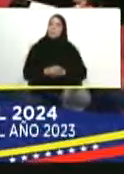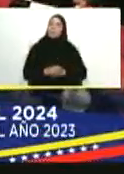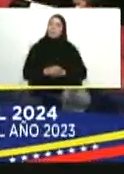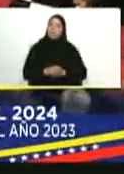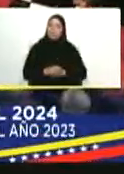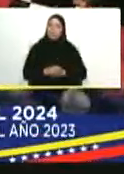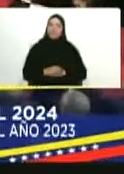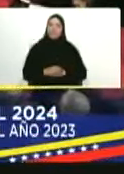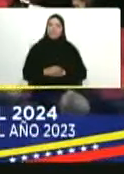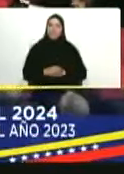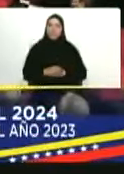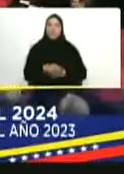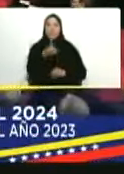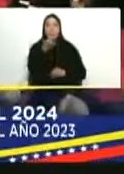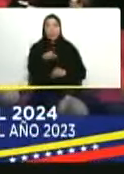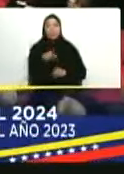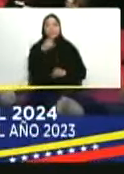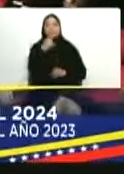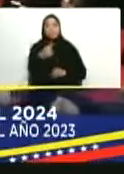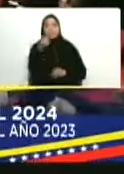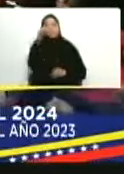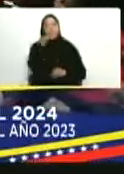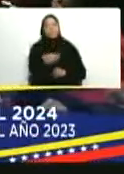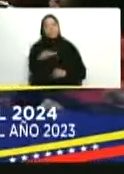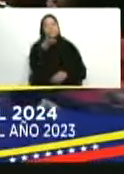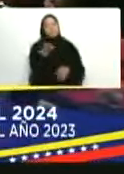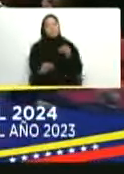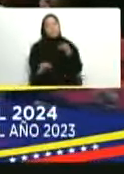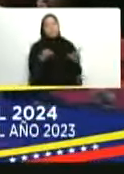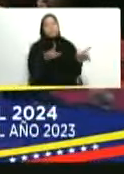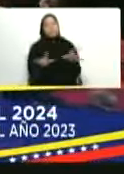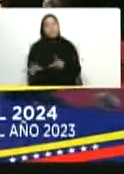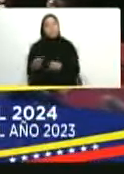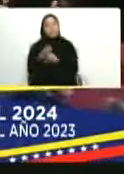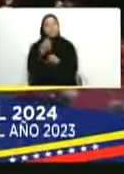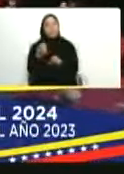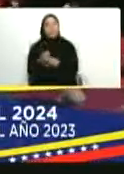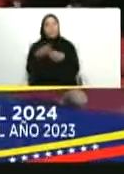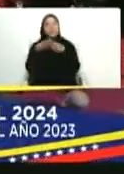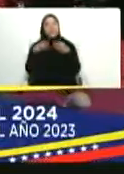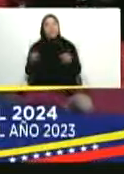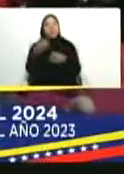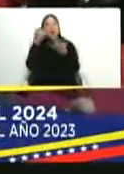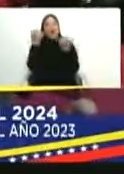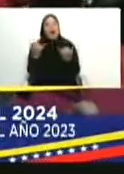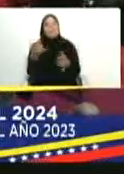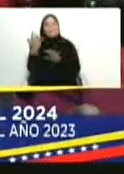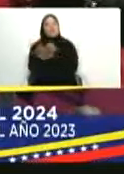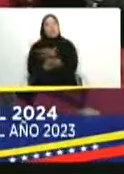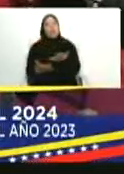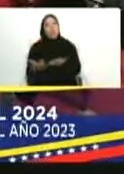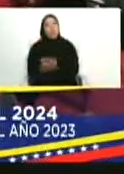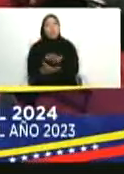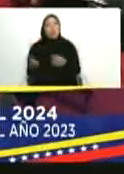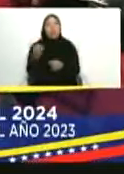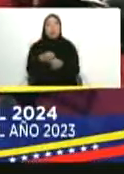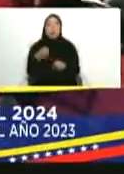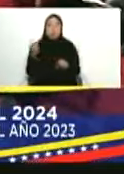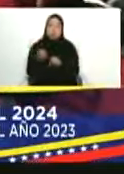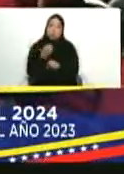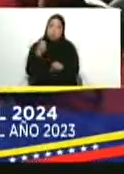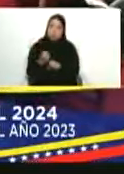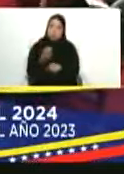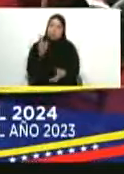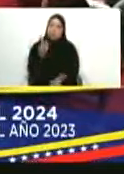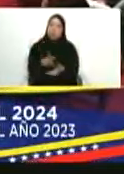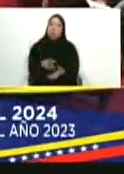Aseguraba el jefe de Estado que los jueces deben estar listos para retar todas las vicisitudes que le toquen en la vida en